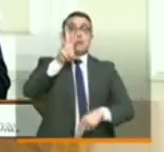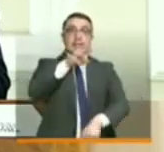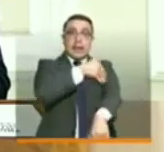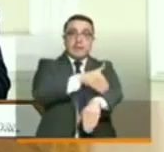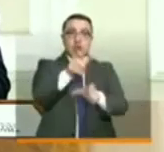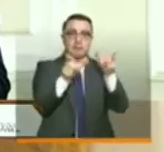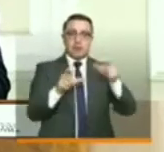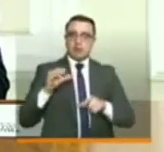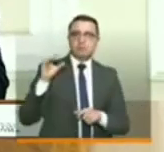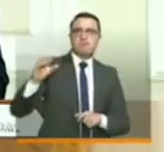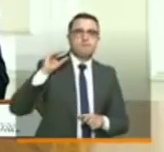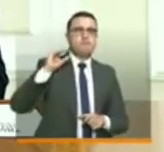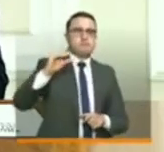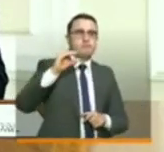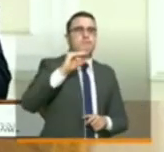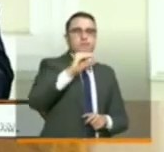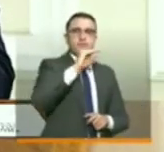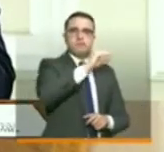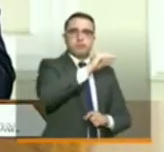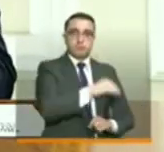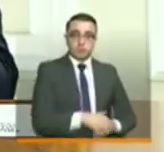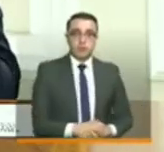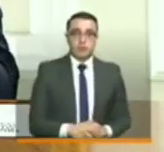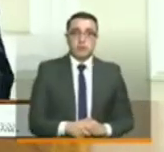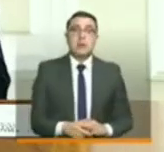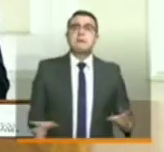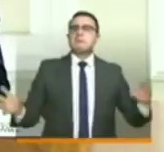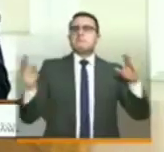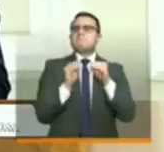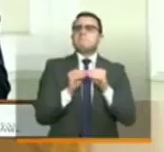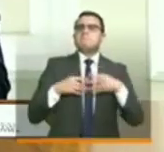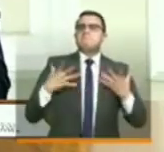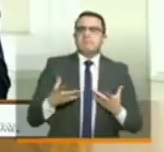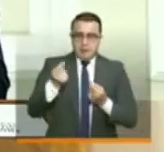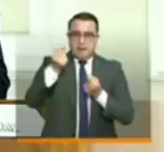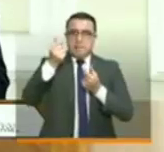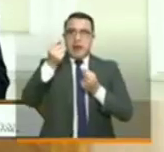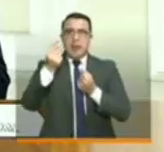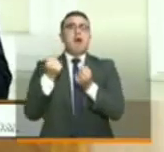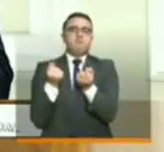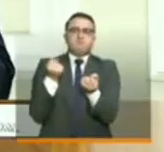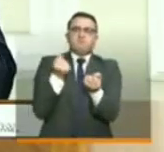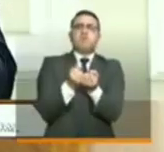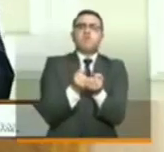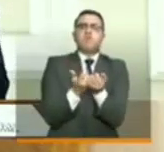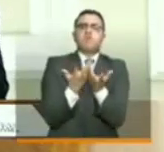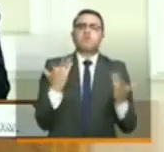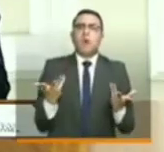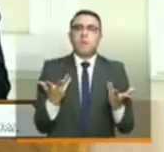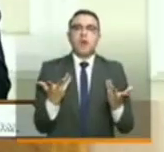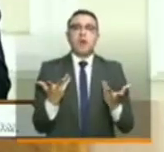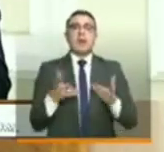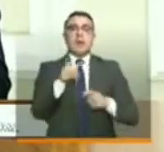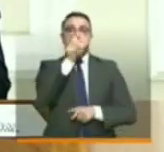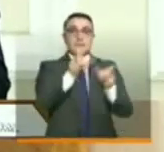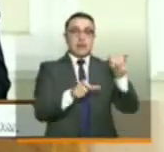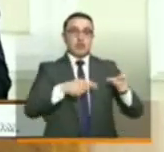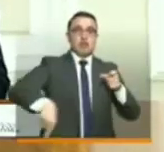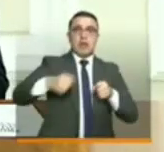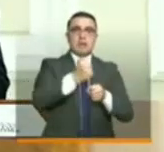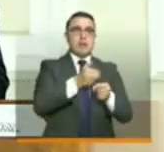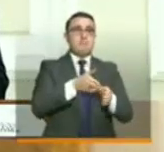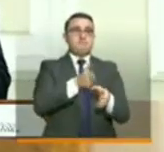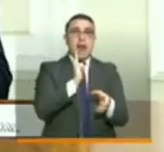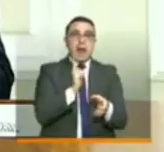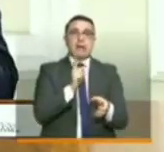Hemos visto también cómo se han podido aportar recursos que tienen que ver para el cesante. Hemos visto